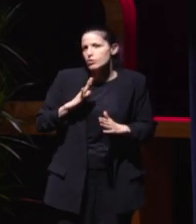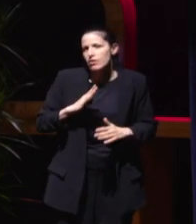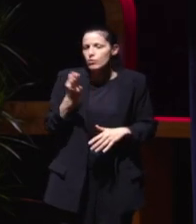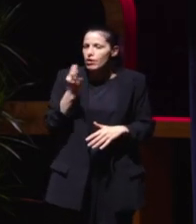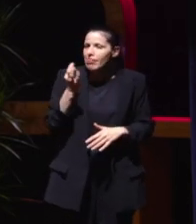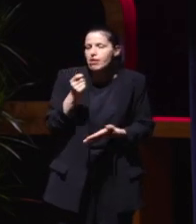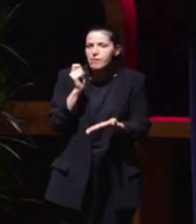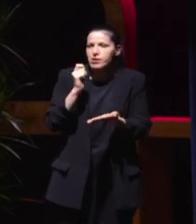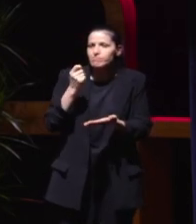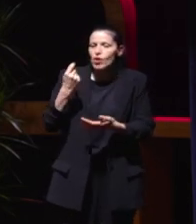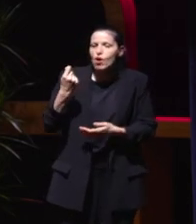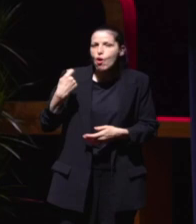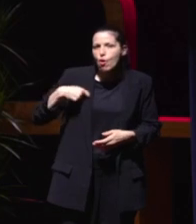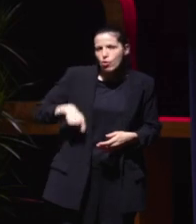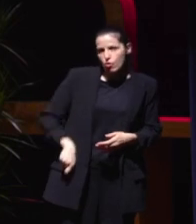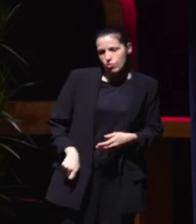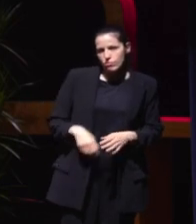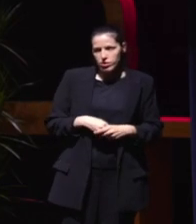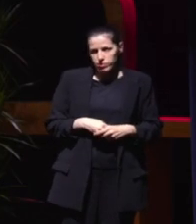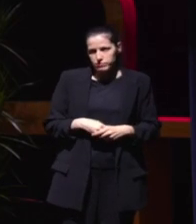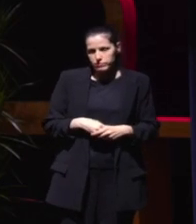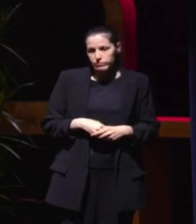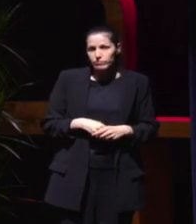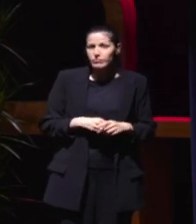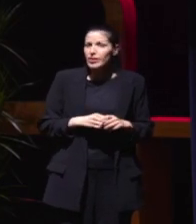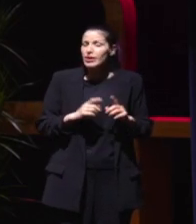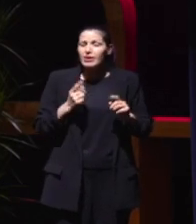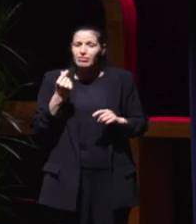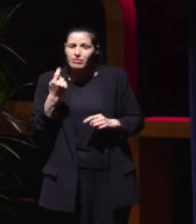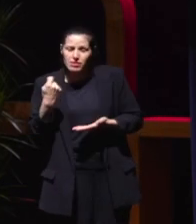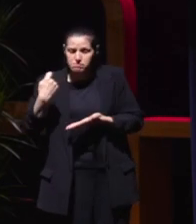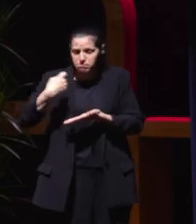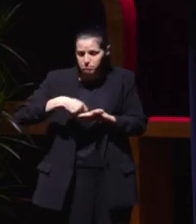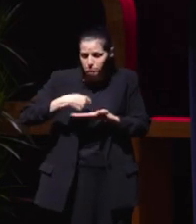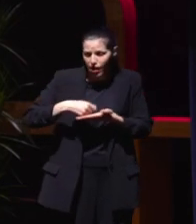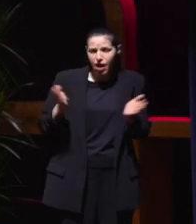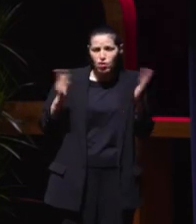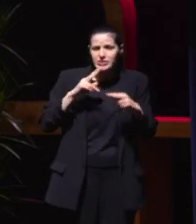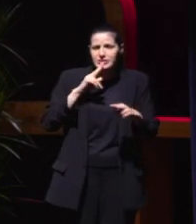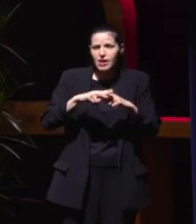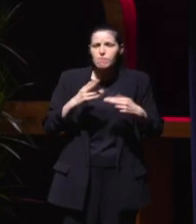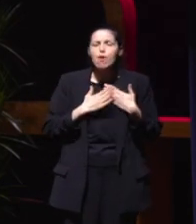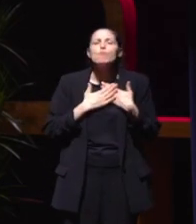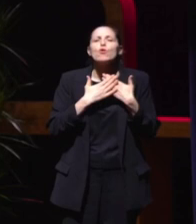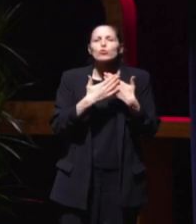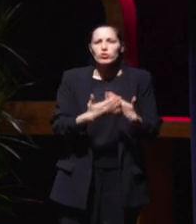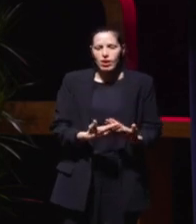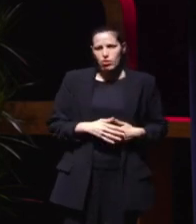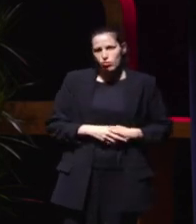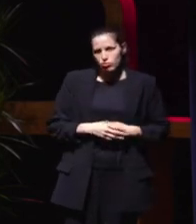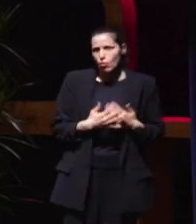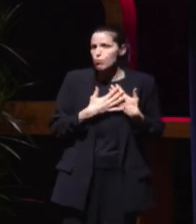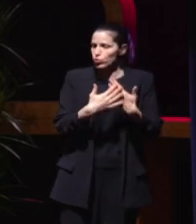cobrar y si no cobran es voluntariado Y nosotras no queremos voluntariado y ahora voy a hablar de